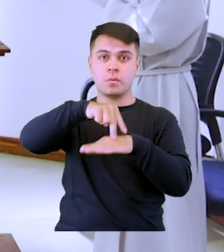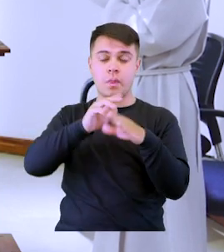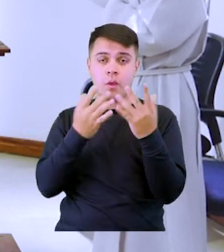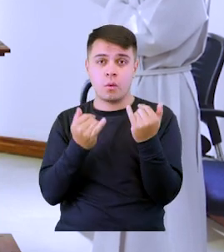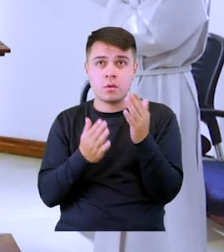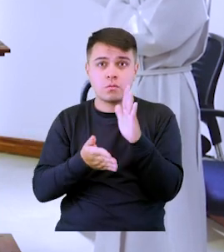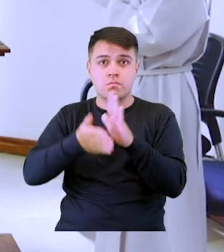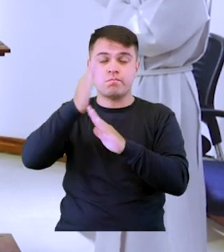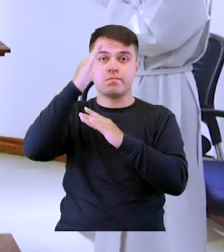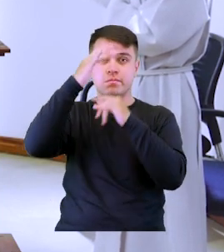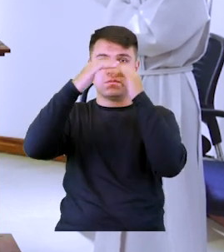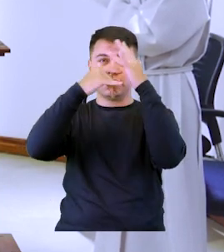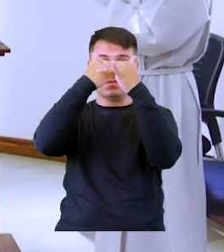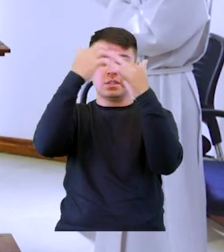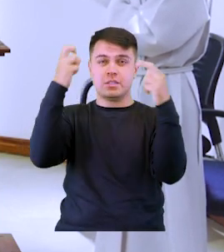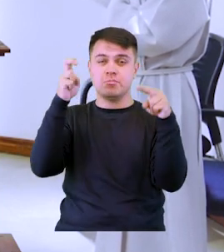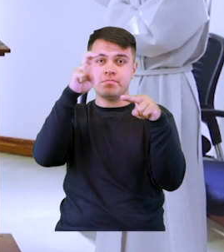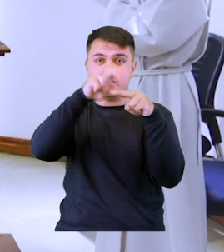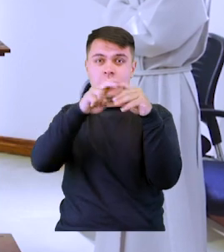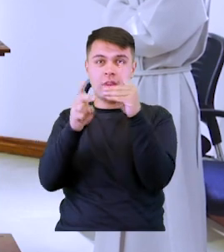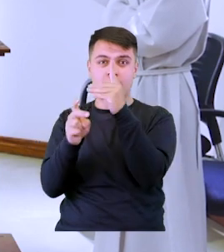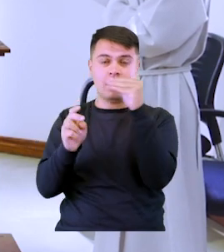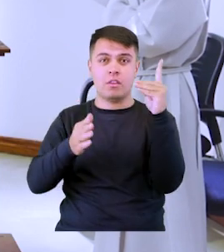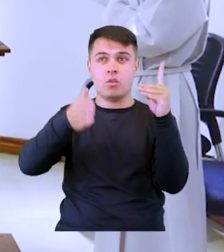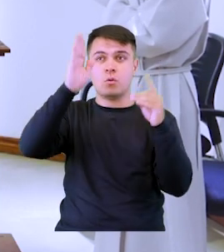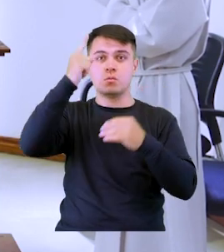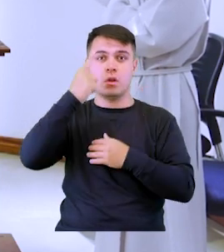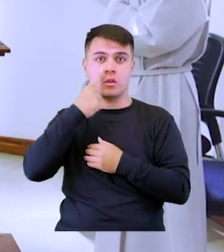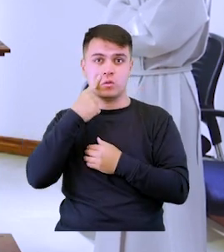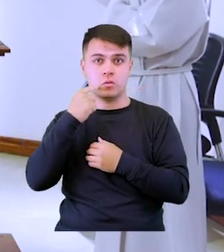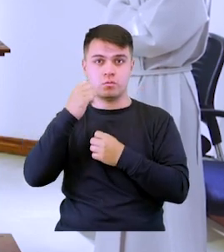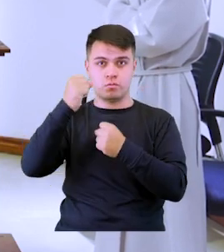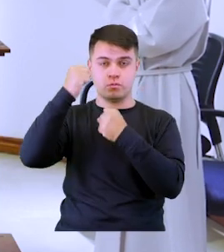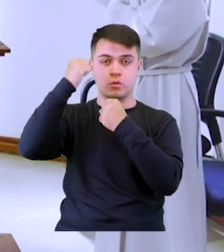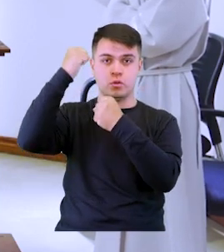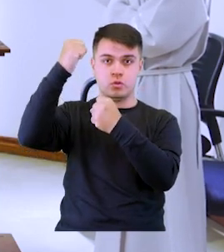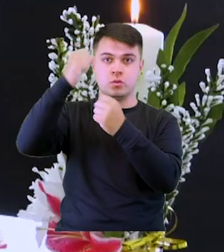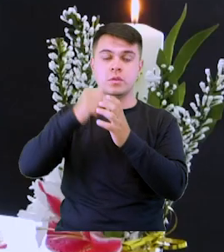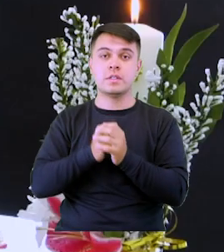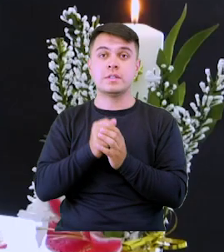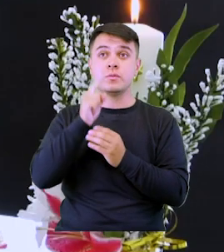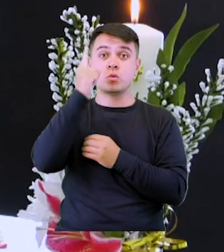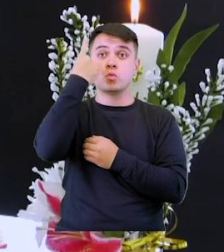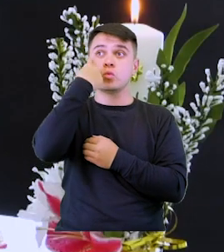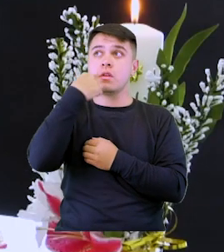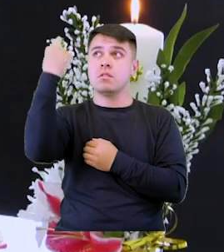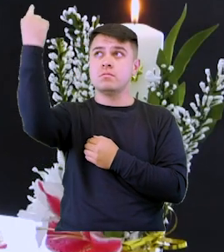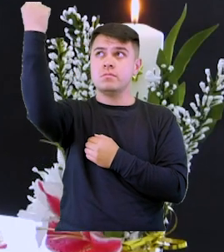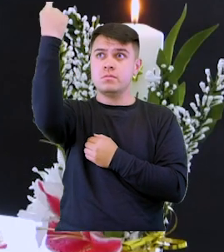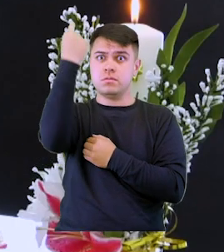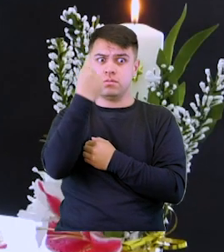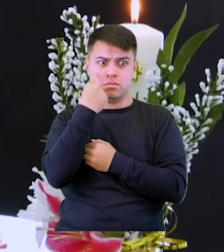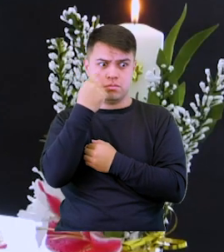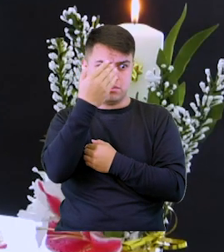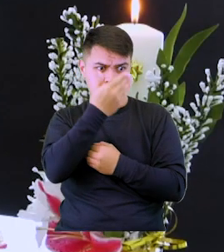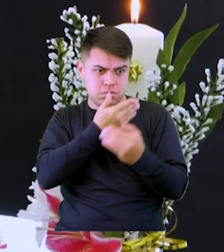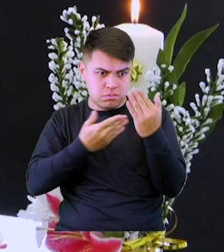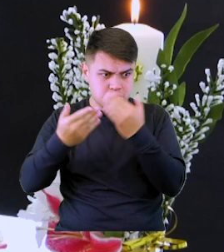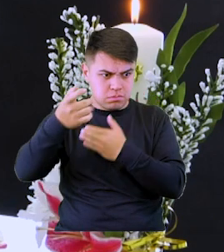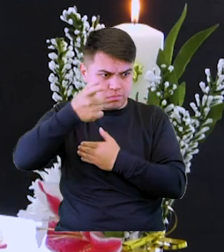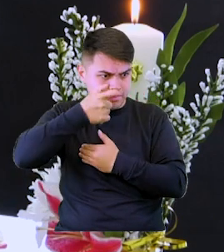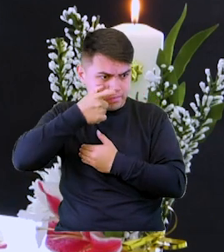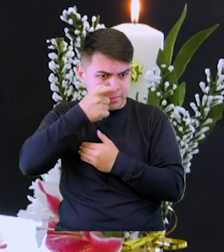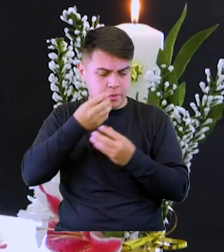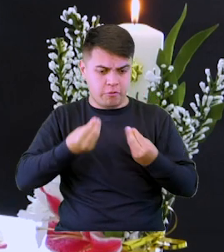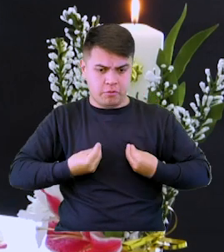muertos, subió a los cielos y está sentado a la derecha de Dios Padre Todopoderoso. Desde allí ha de venir a juzgar a vivos